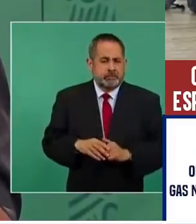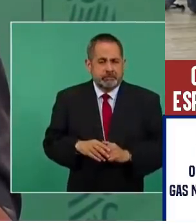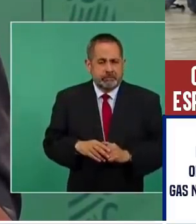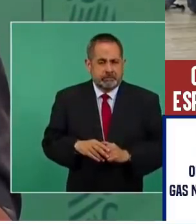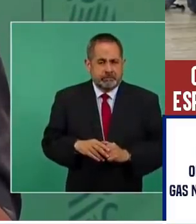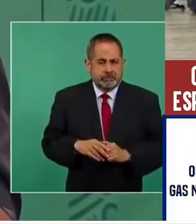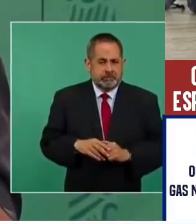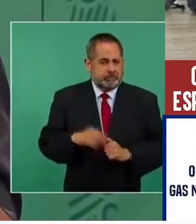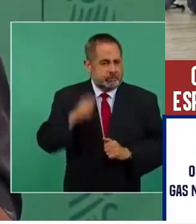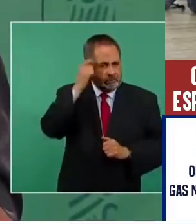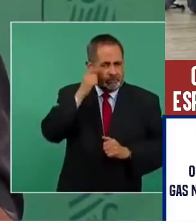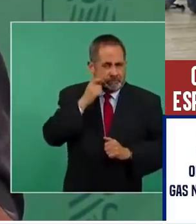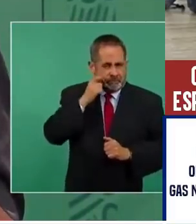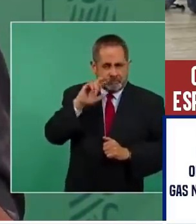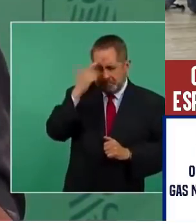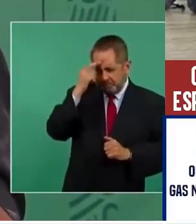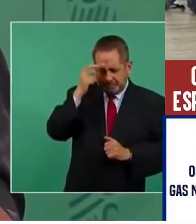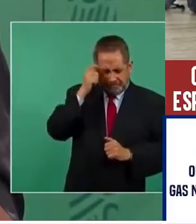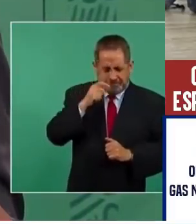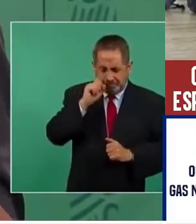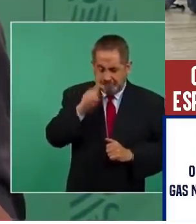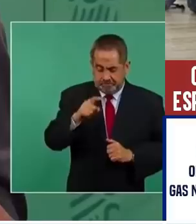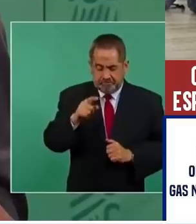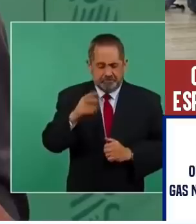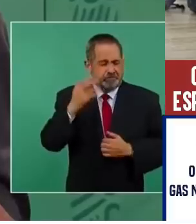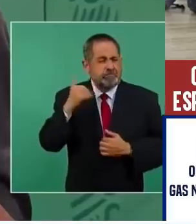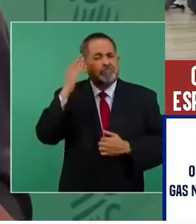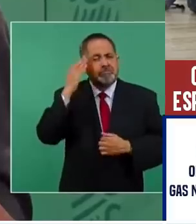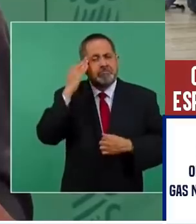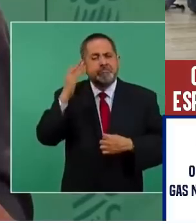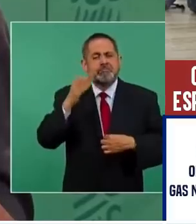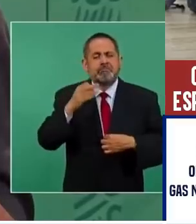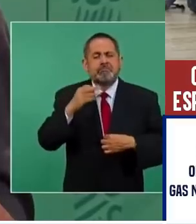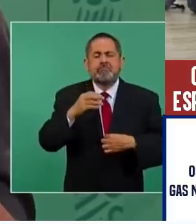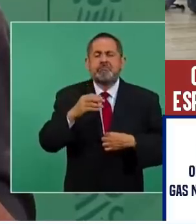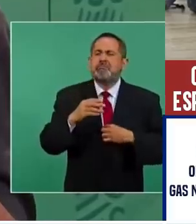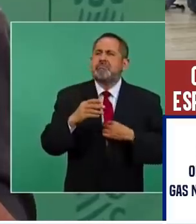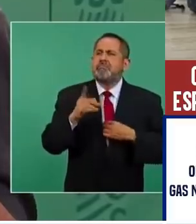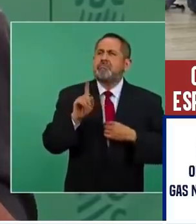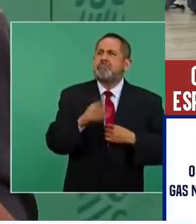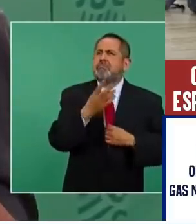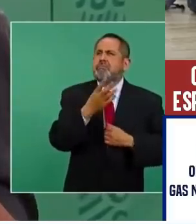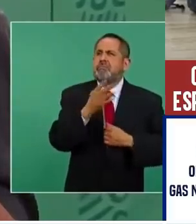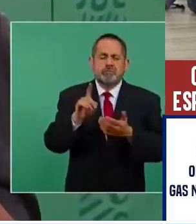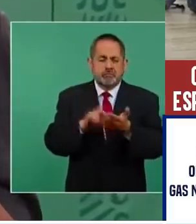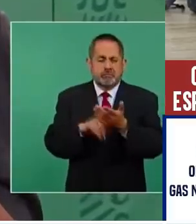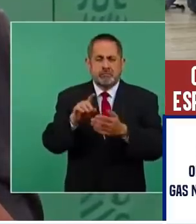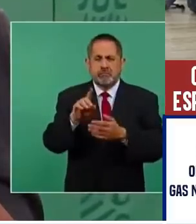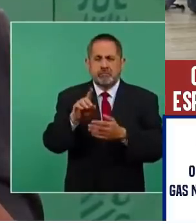en Guerrero, me acuerdo, allá como